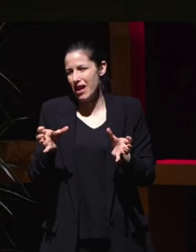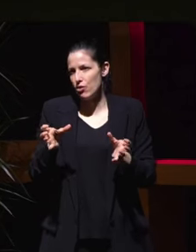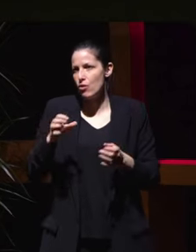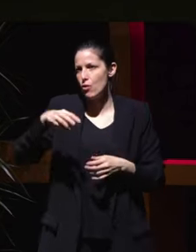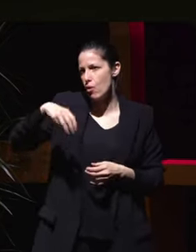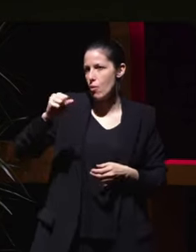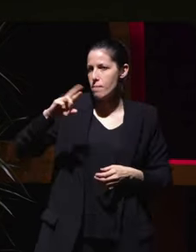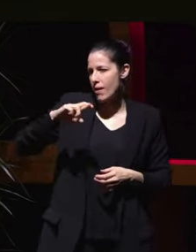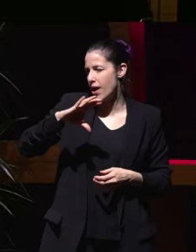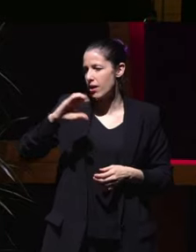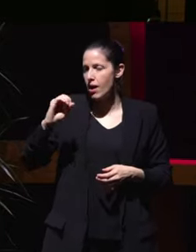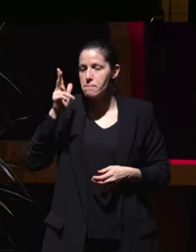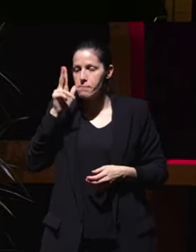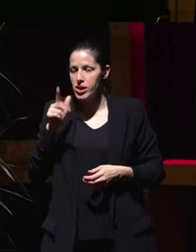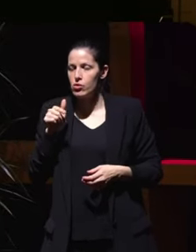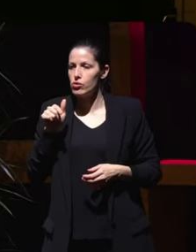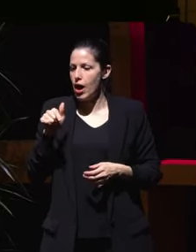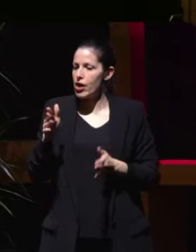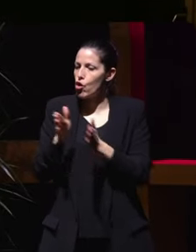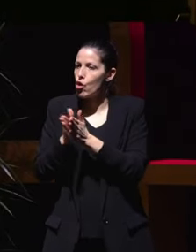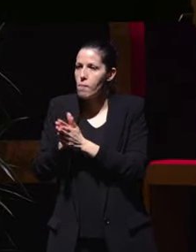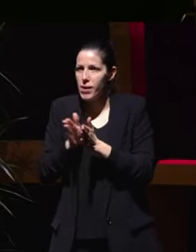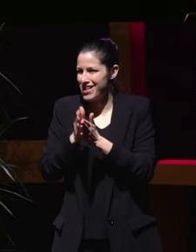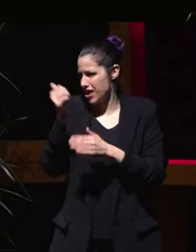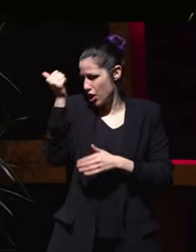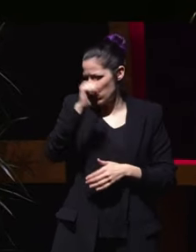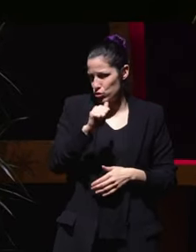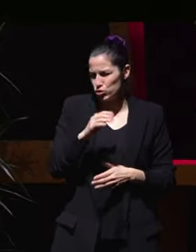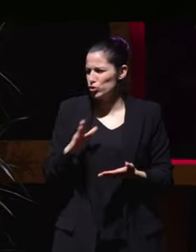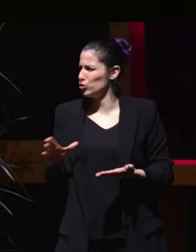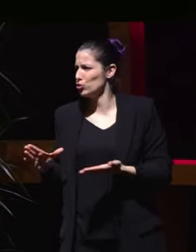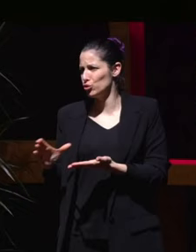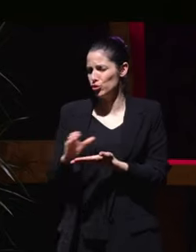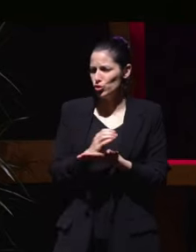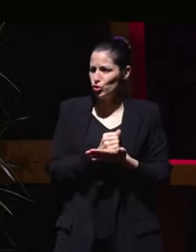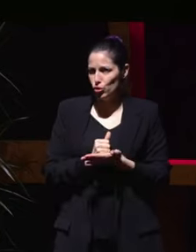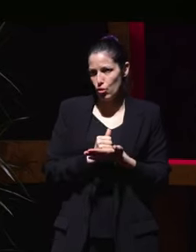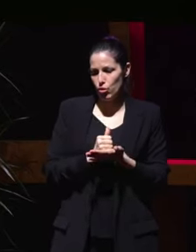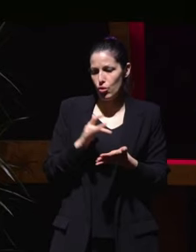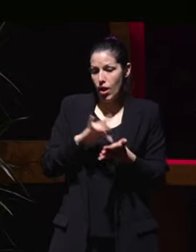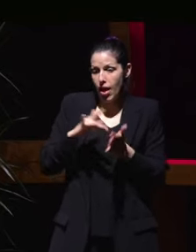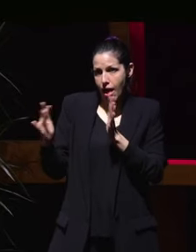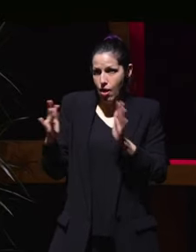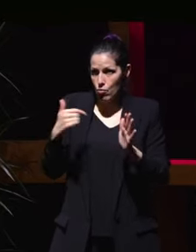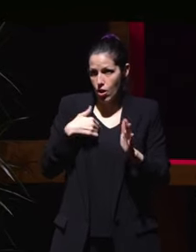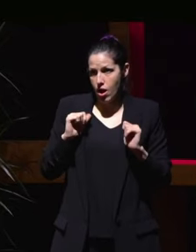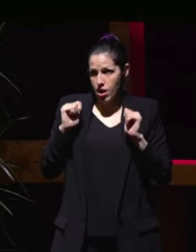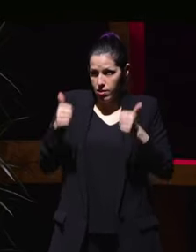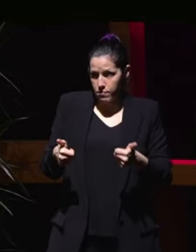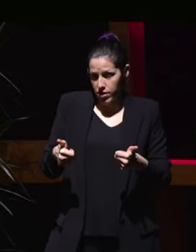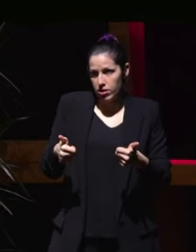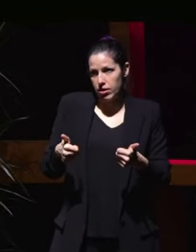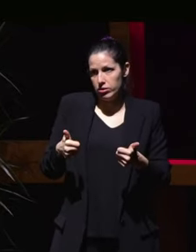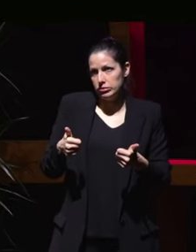inicial, os compañeiros, que tamén eran compañeiros, porque dentro da prensa deportiva en Vigo éramos naquel intre cando empecé hai 20